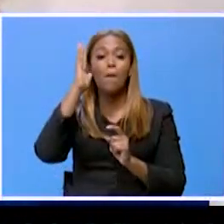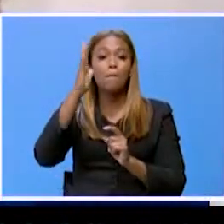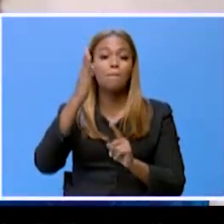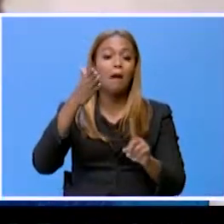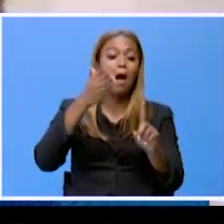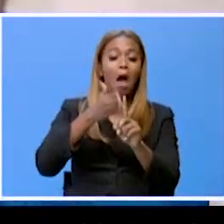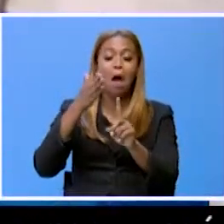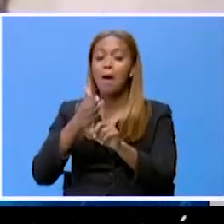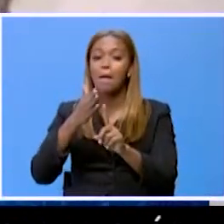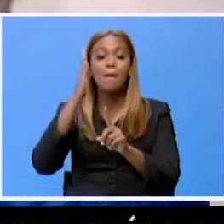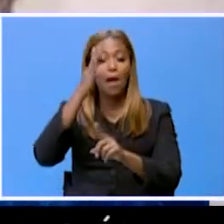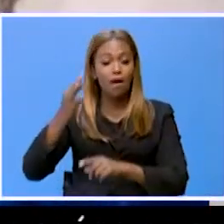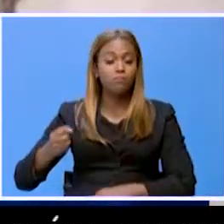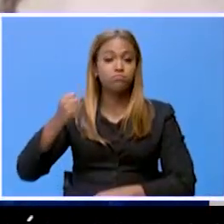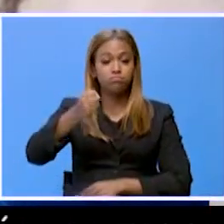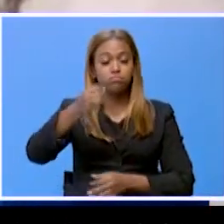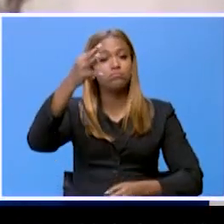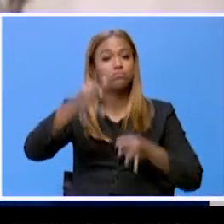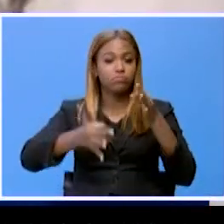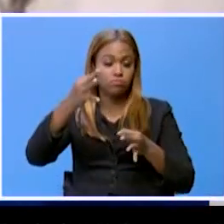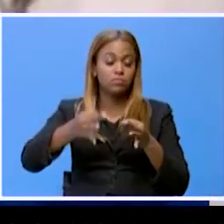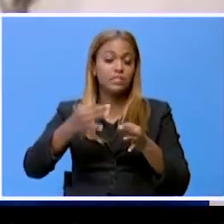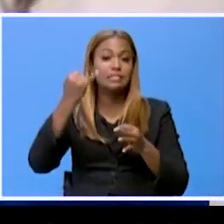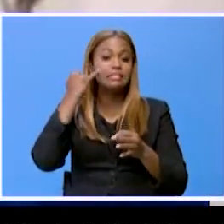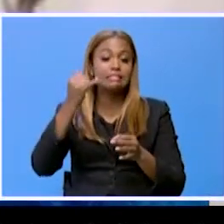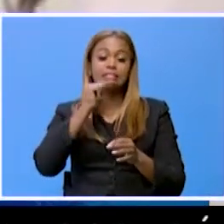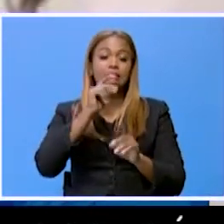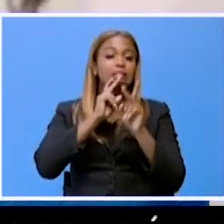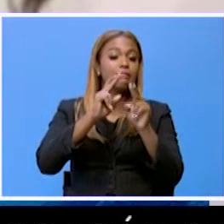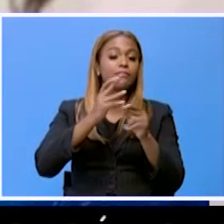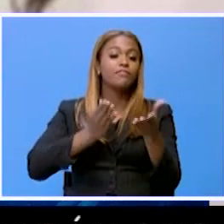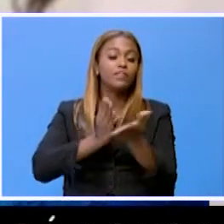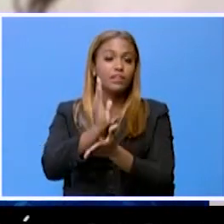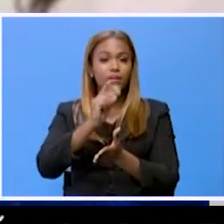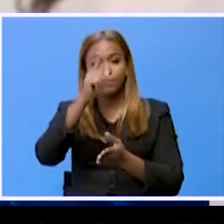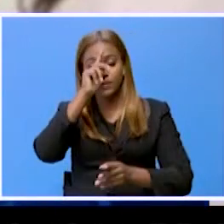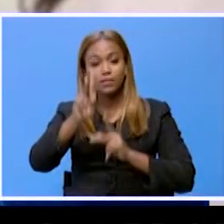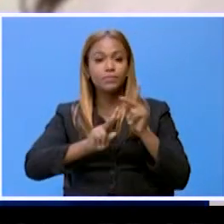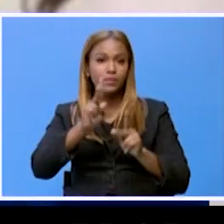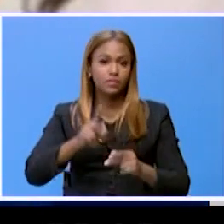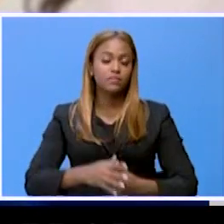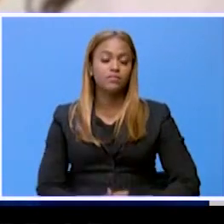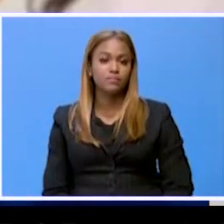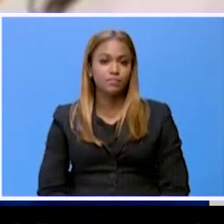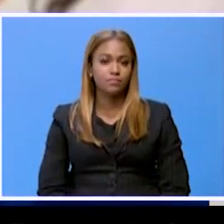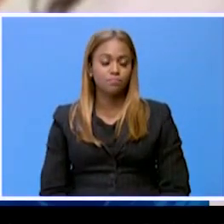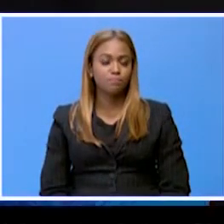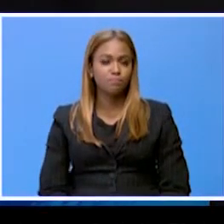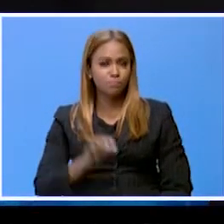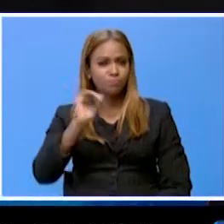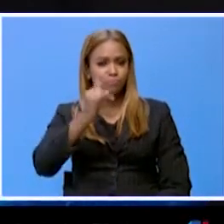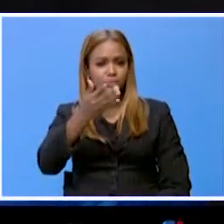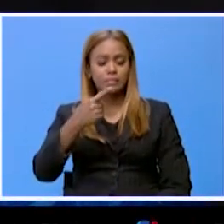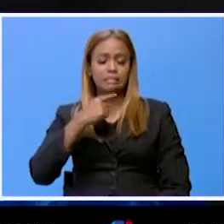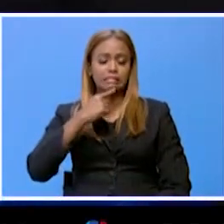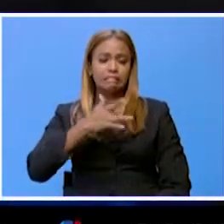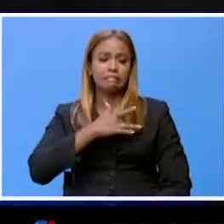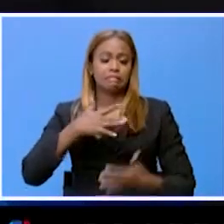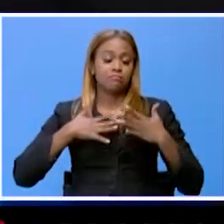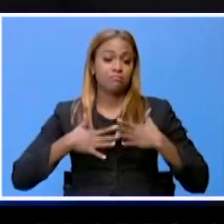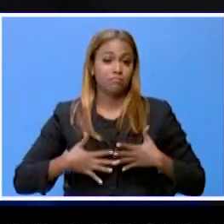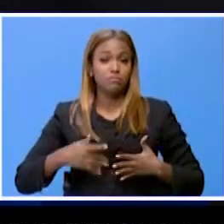esa naturaleza y de ninguna índole que vulnere los derechos de los ciudadanos. Visiblemente indignado,